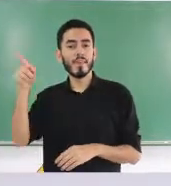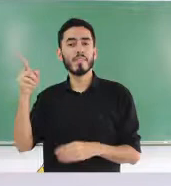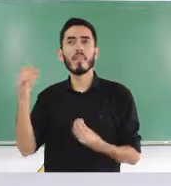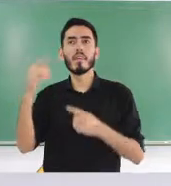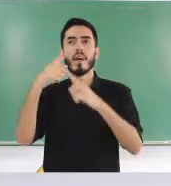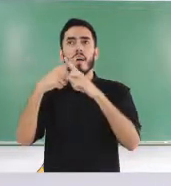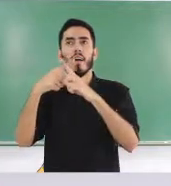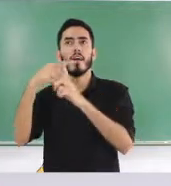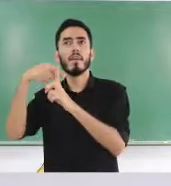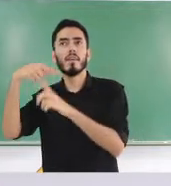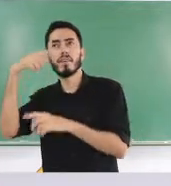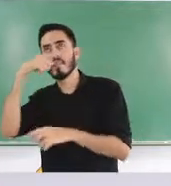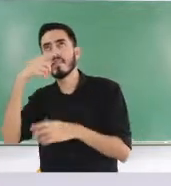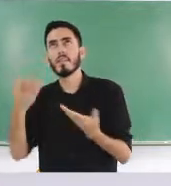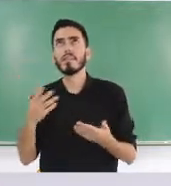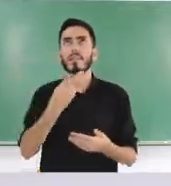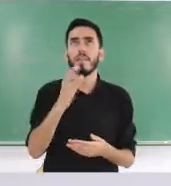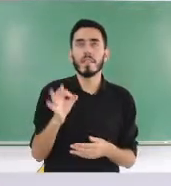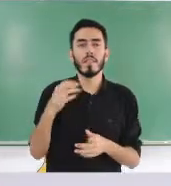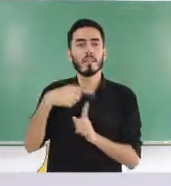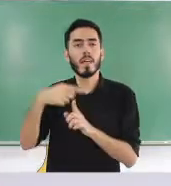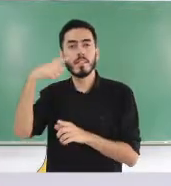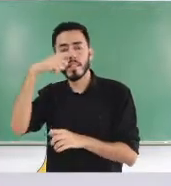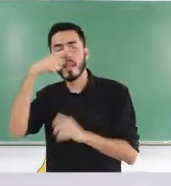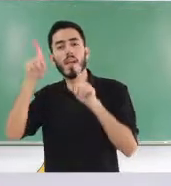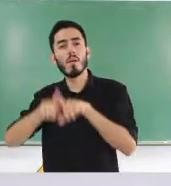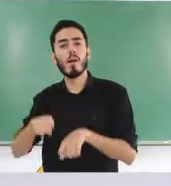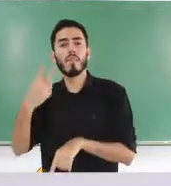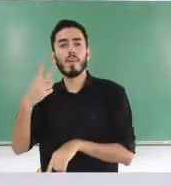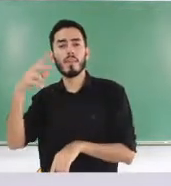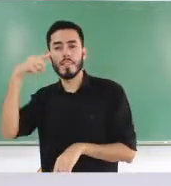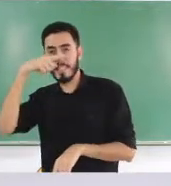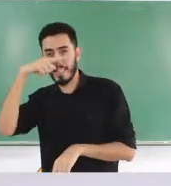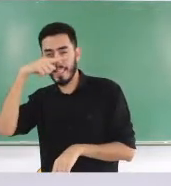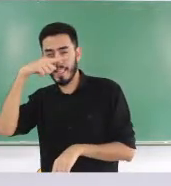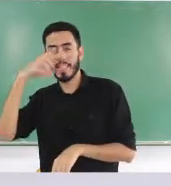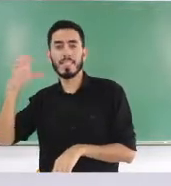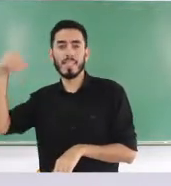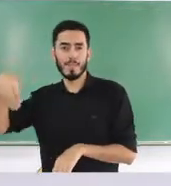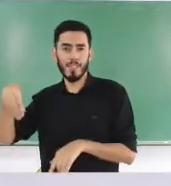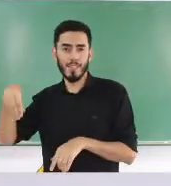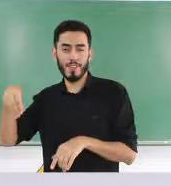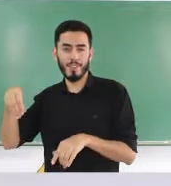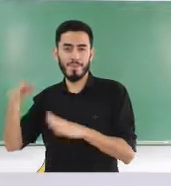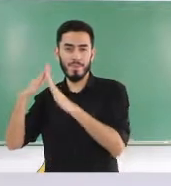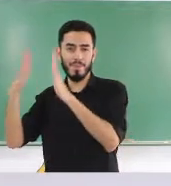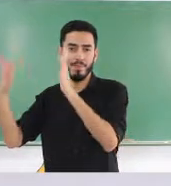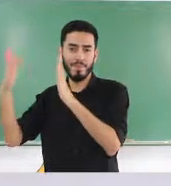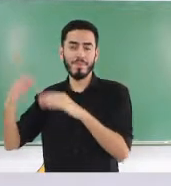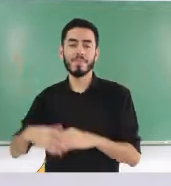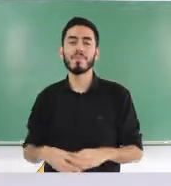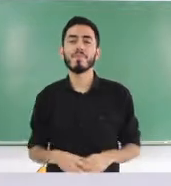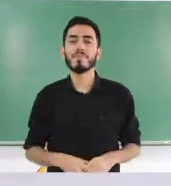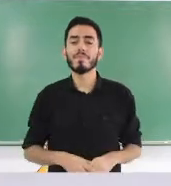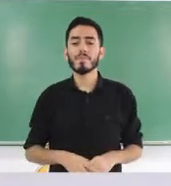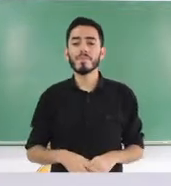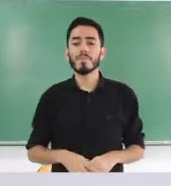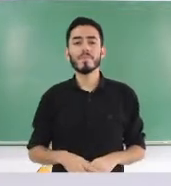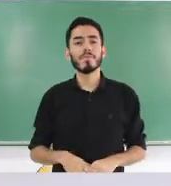X más 7, 20 más 7, 27 centímetros. Con esto,